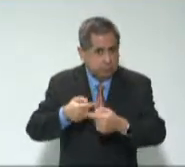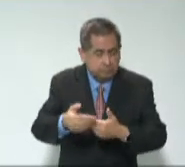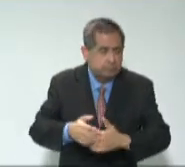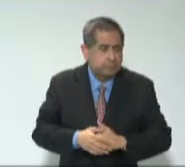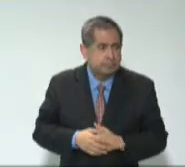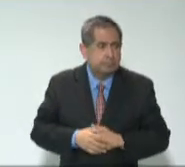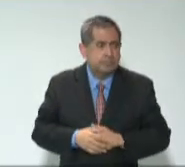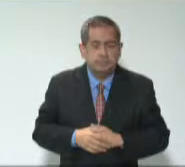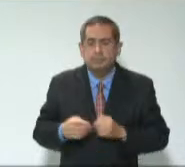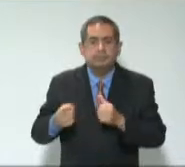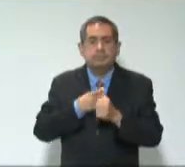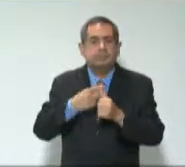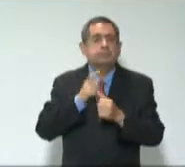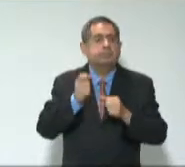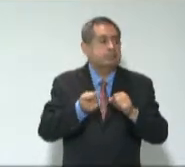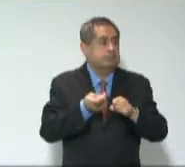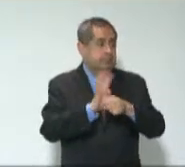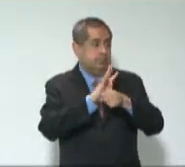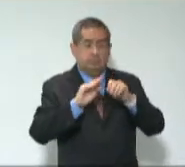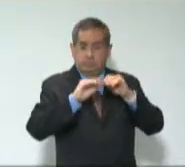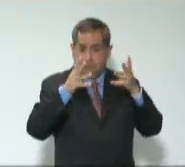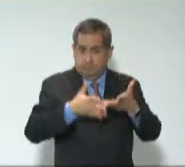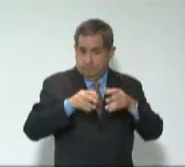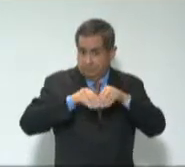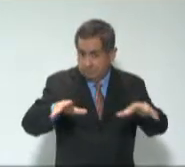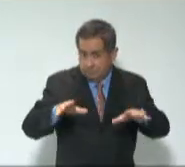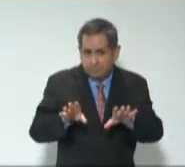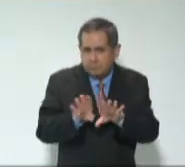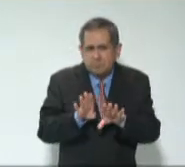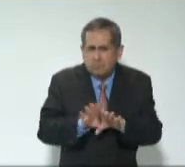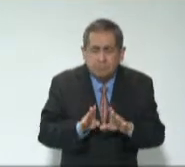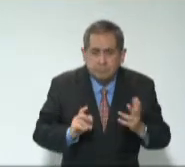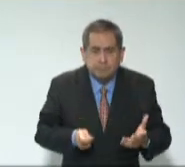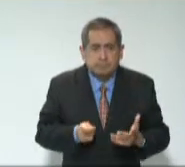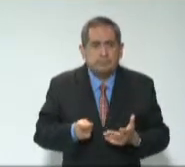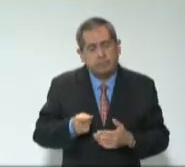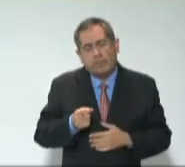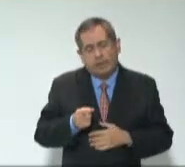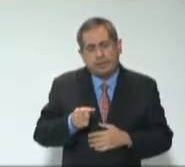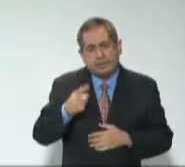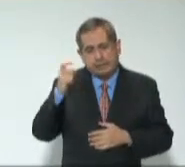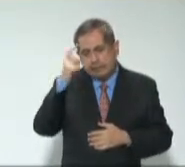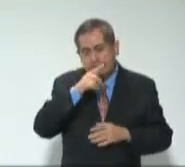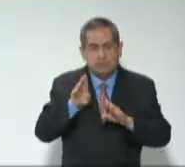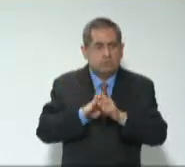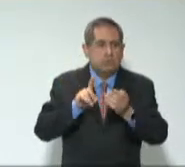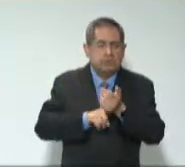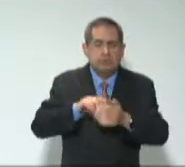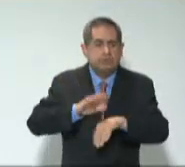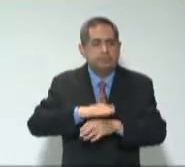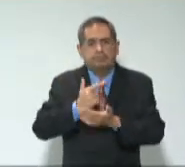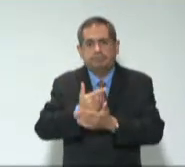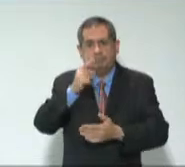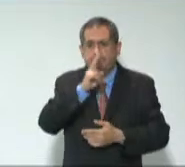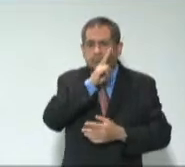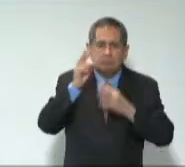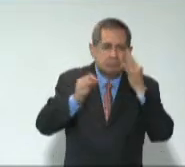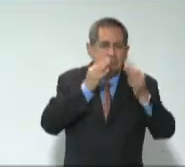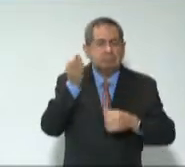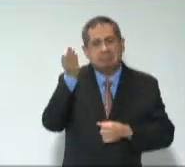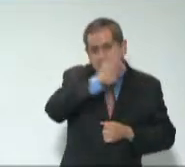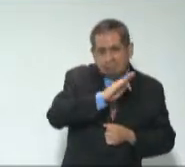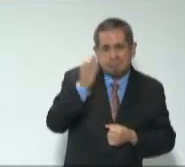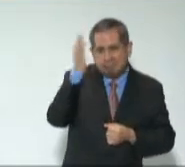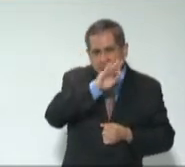es que la la la pandemia ha ha ido acompañada de de una enorme oleada de una sobreabundancia de noticias falsas